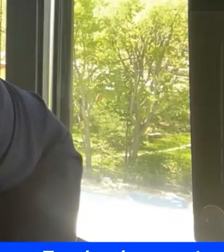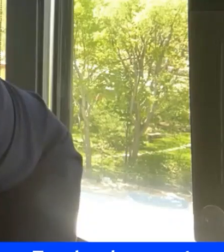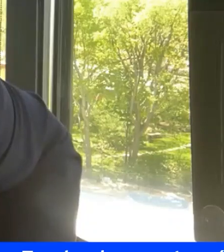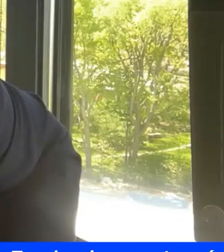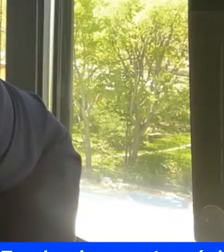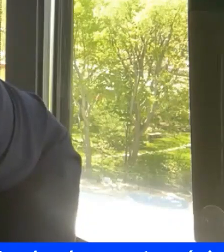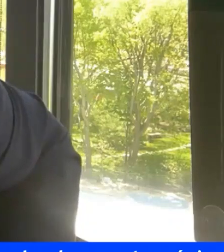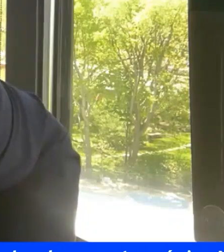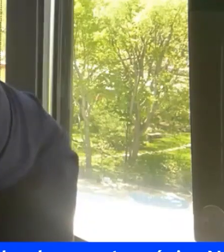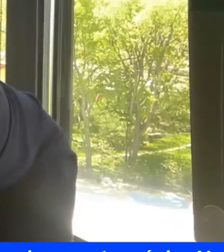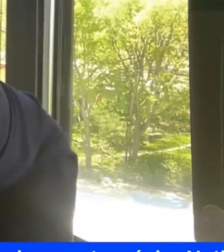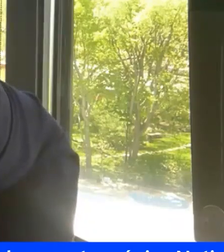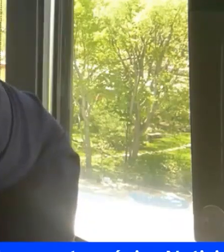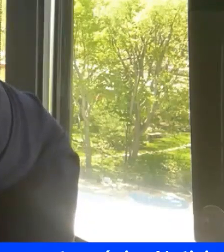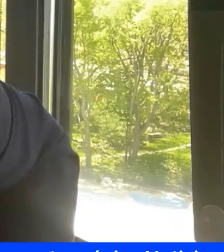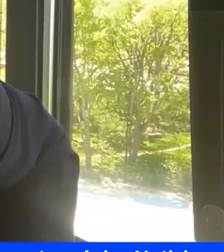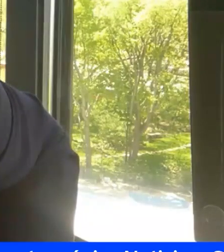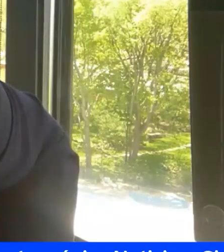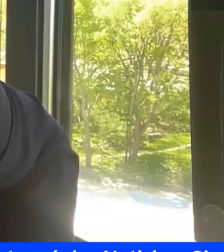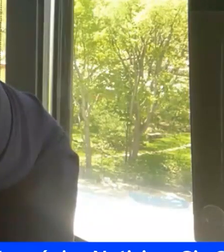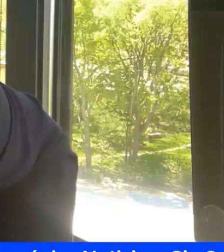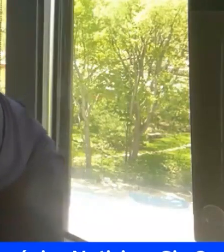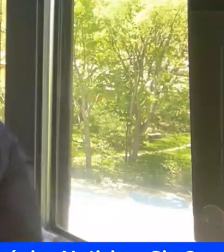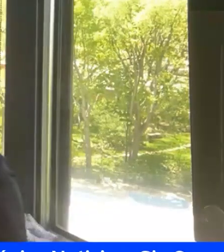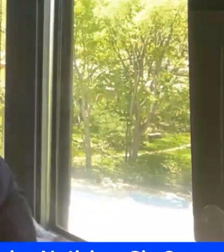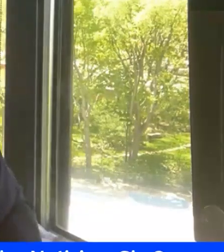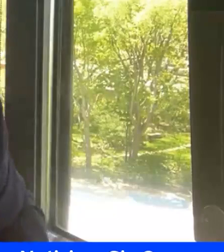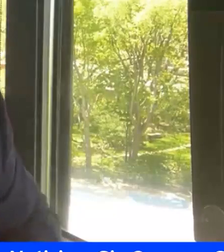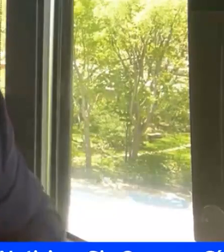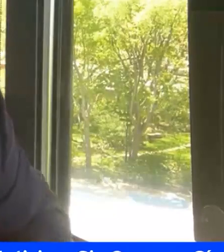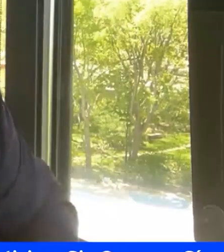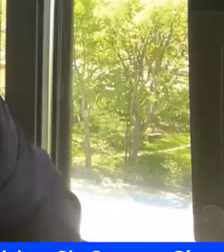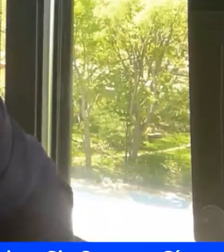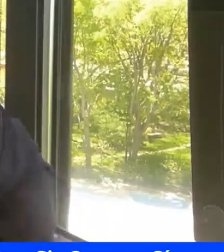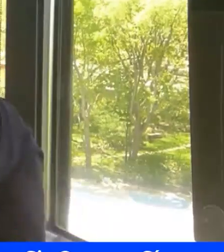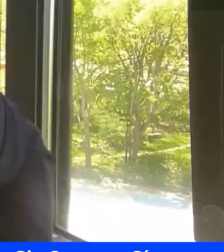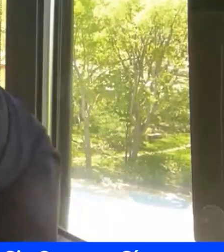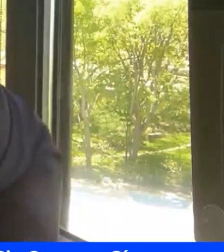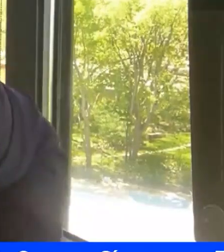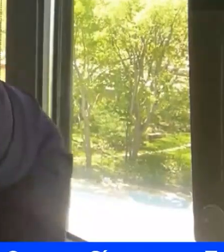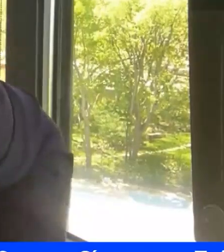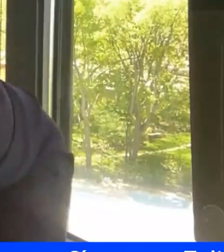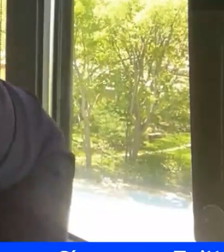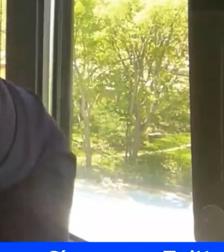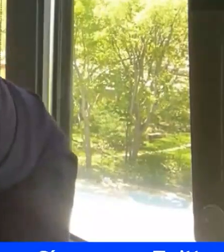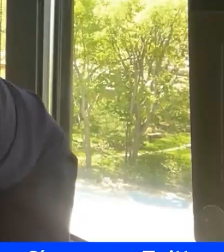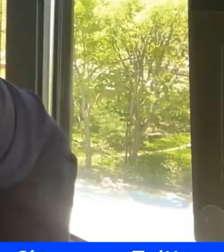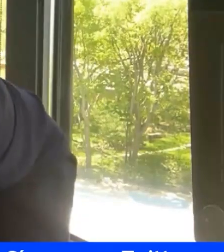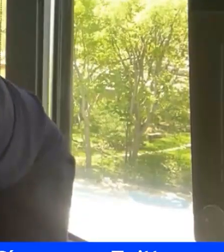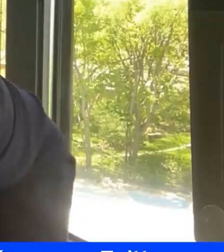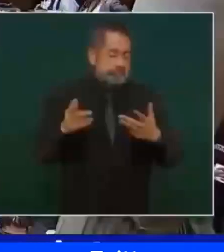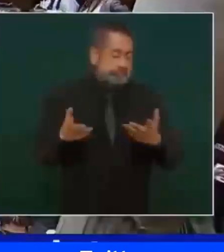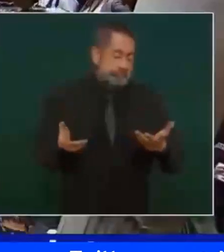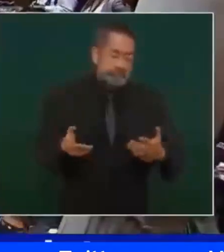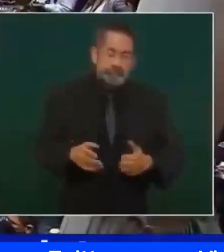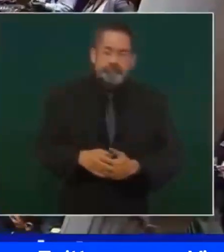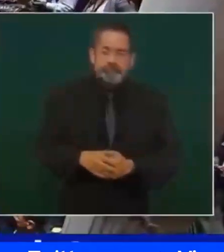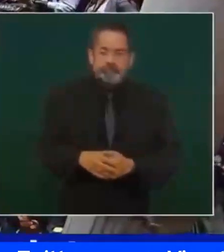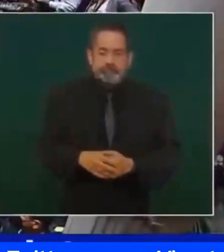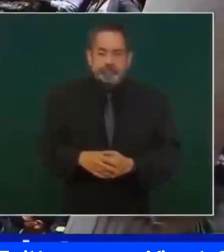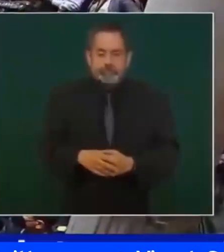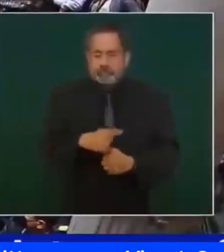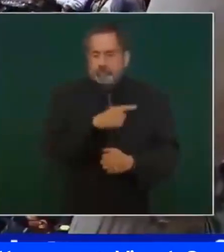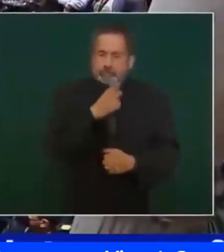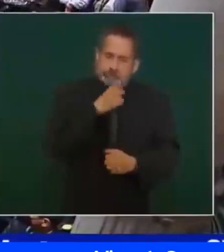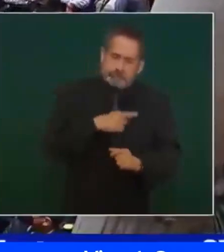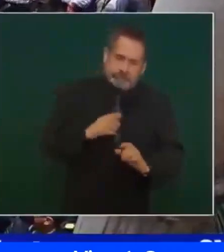tirano de los demócratas, pero el más demócrata de los tiranos. Vaya situación. Vea y escuche lo que dijo el presidente. Tienen que